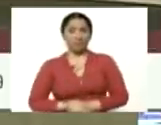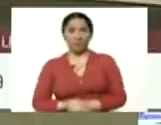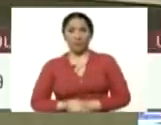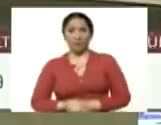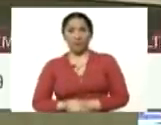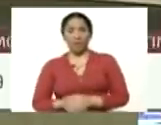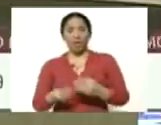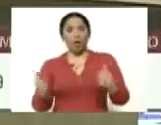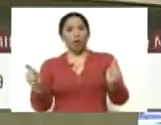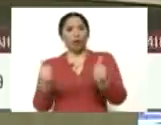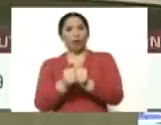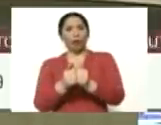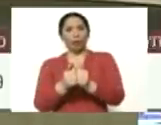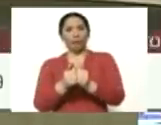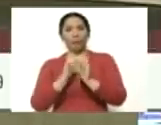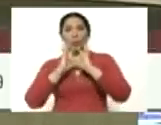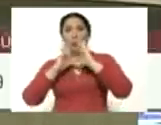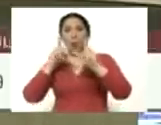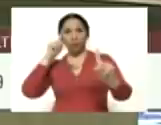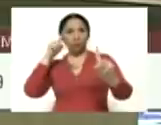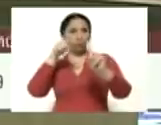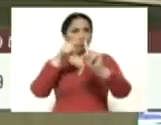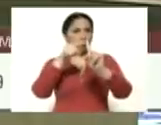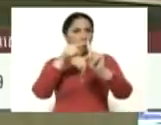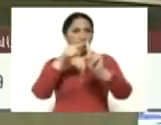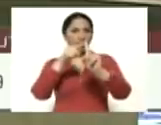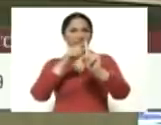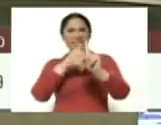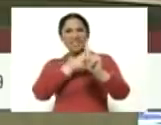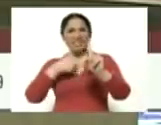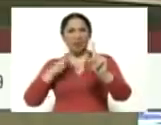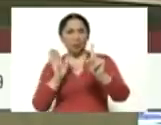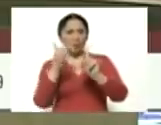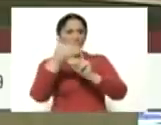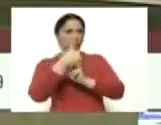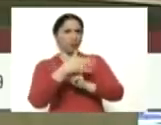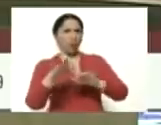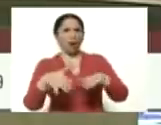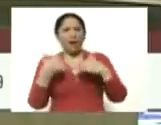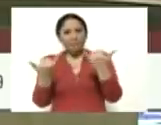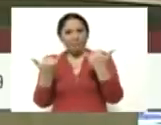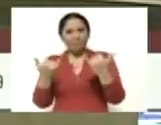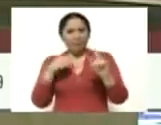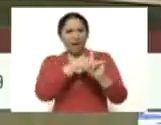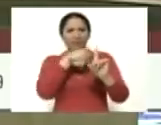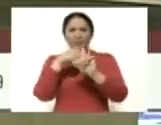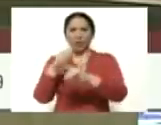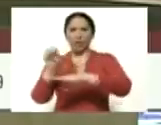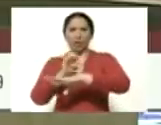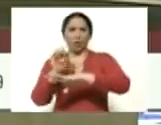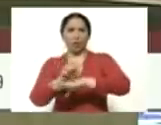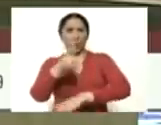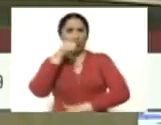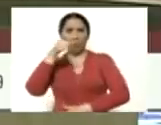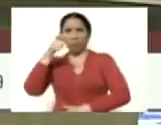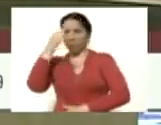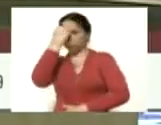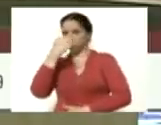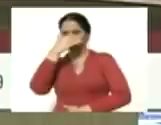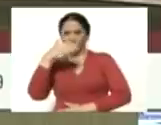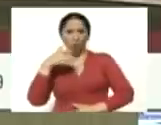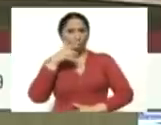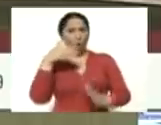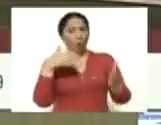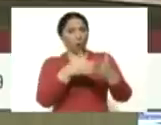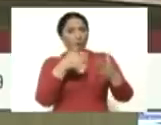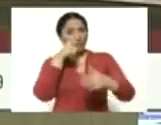el inconfesable objetivo de tratar de ocultar las más recientes agresiones económicas y operaciones mercenarias contra el pueblo